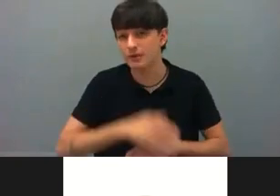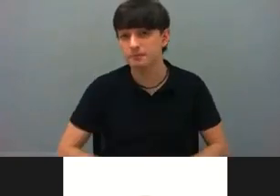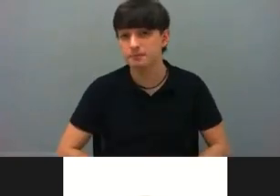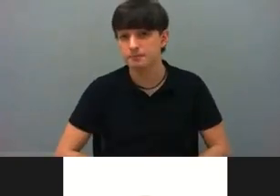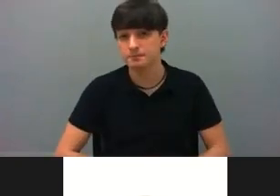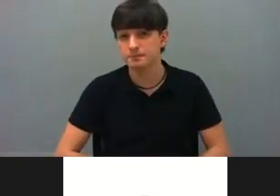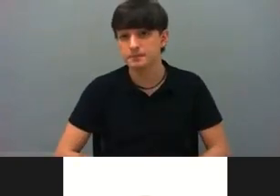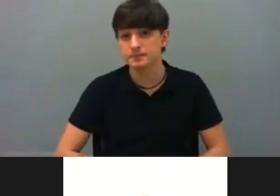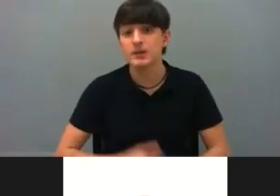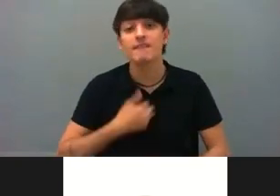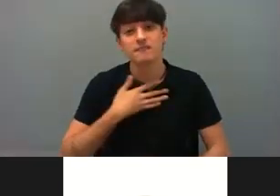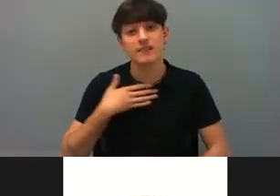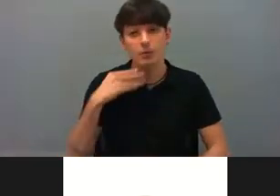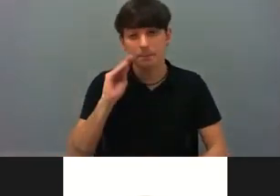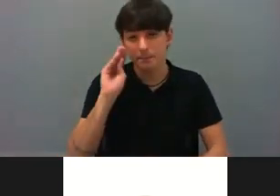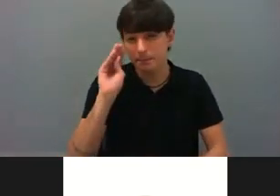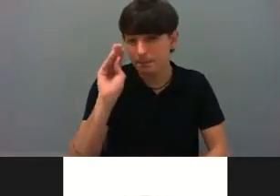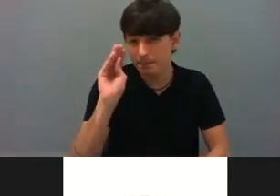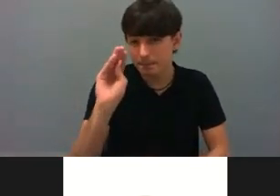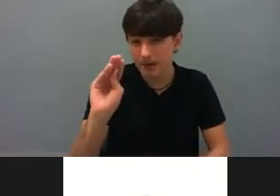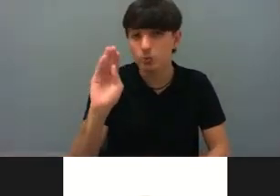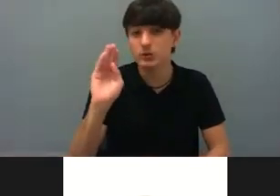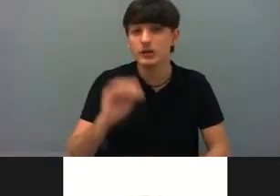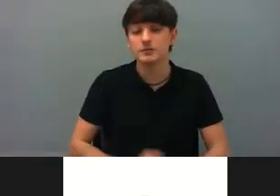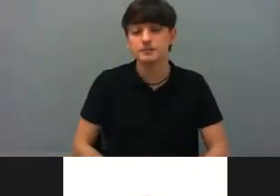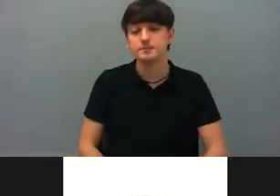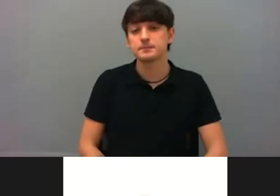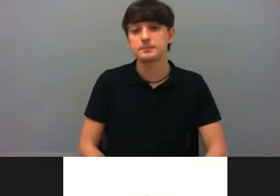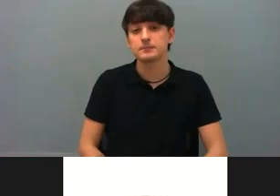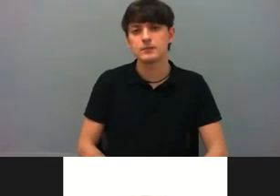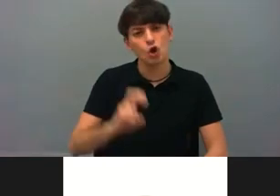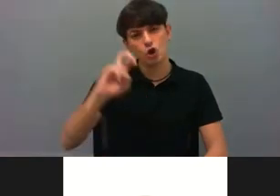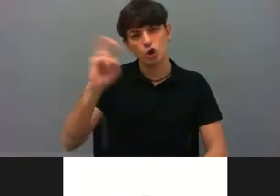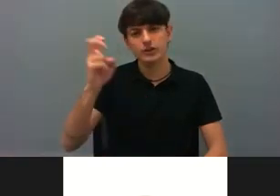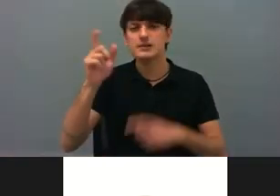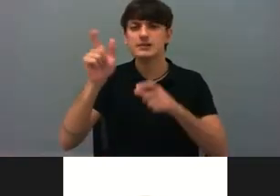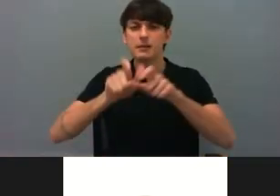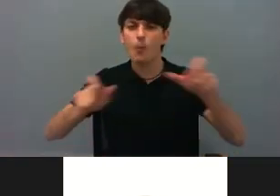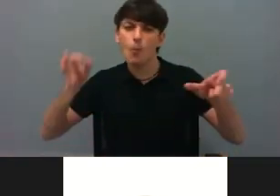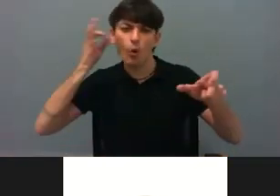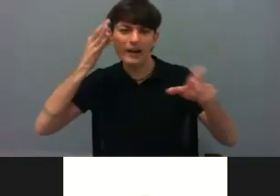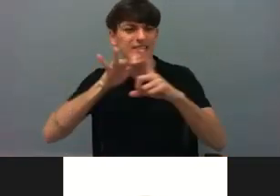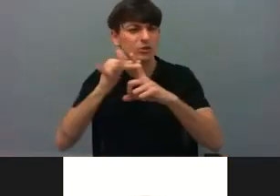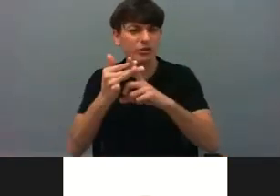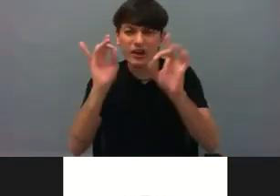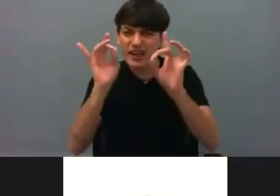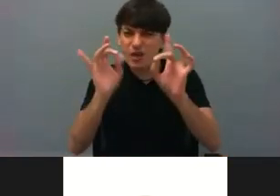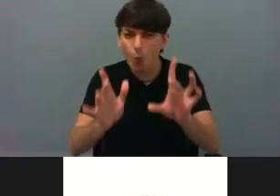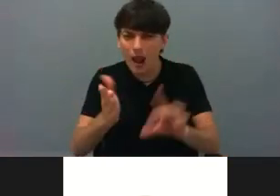me gustaría preguntarte o hacer una reflexión contigo sobre otras mujeres que están en esa misma posición que tú, mujeres